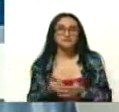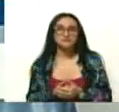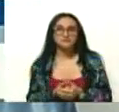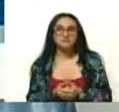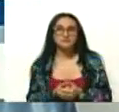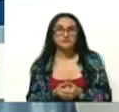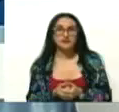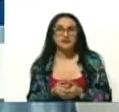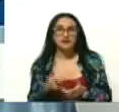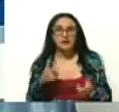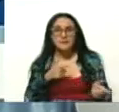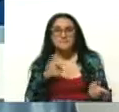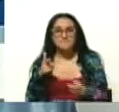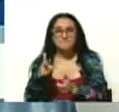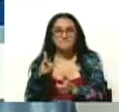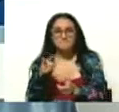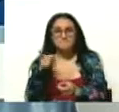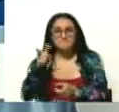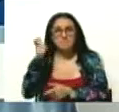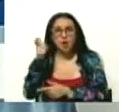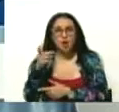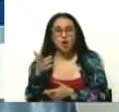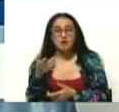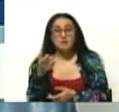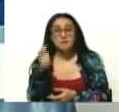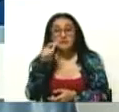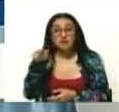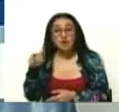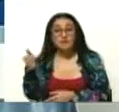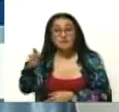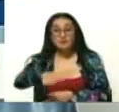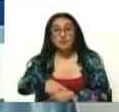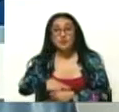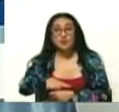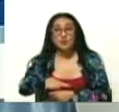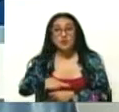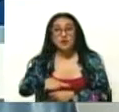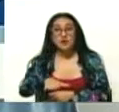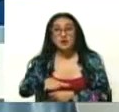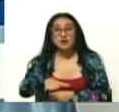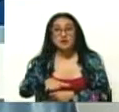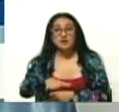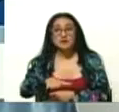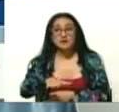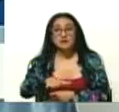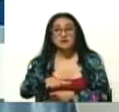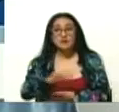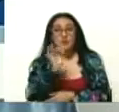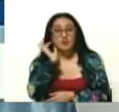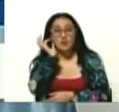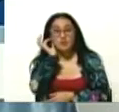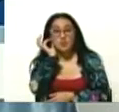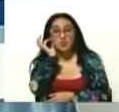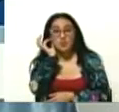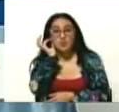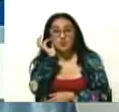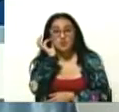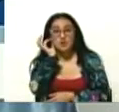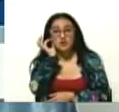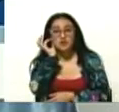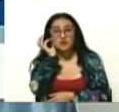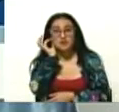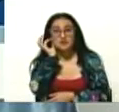irregular con armas de fuego y fallece una mujer por ser un hecho que